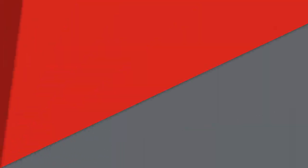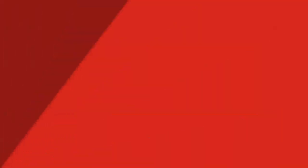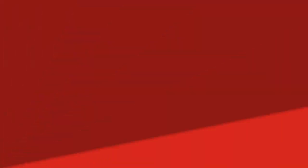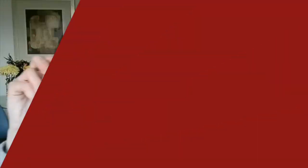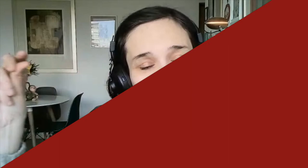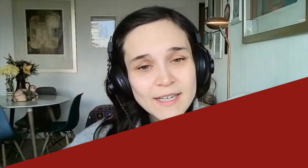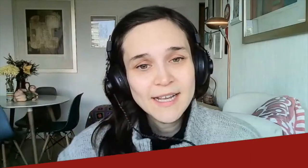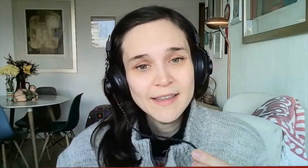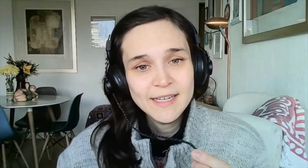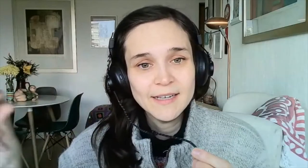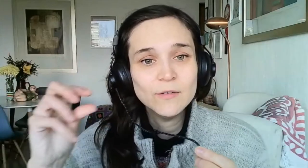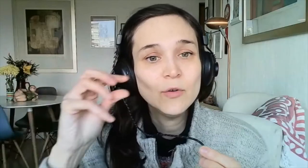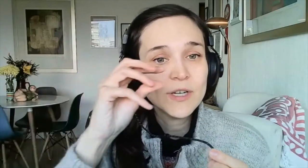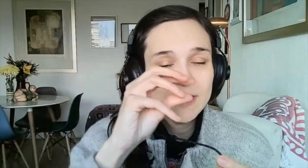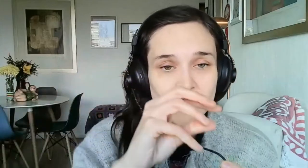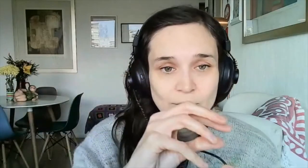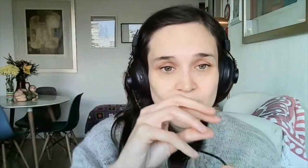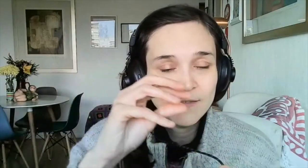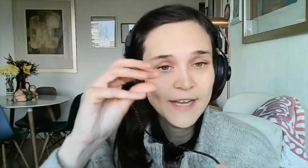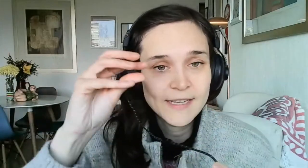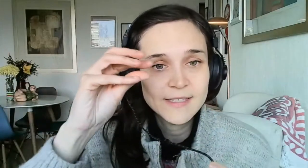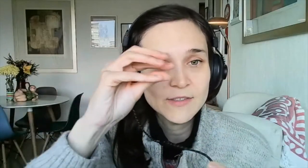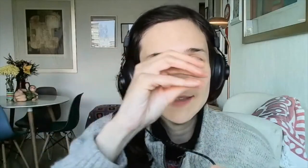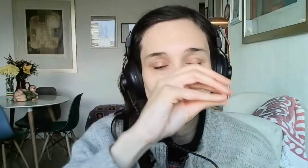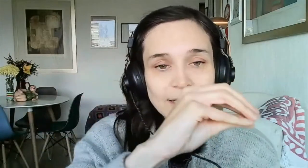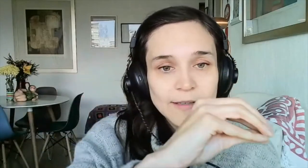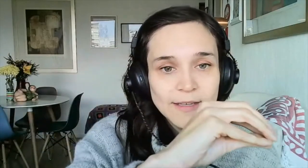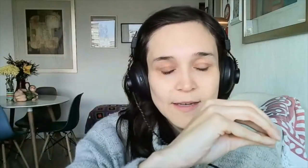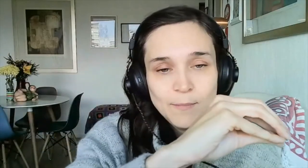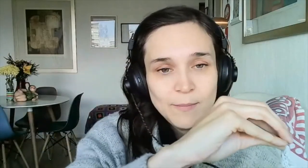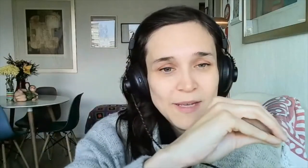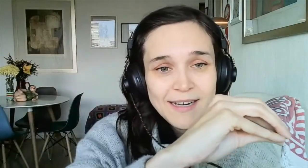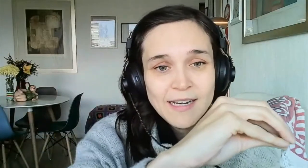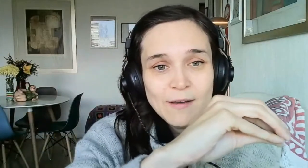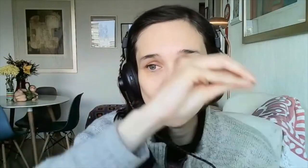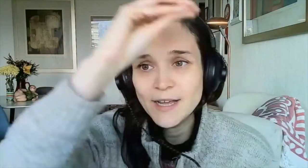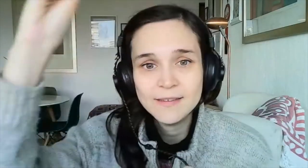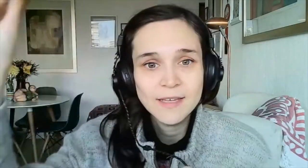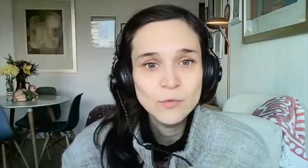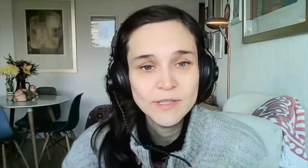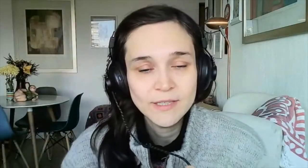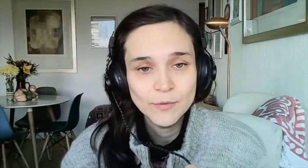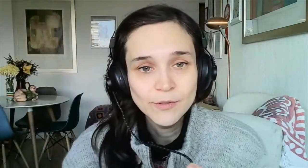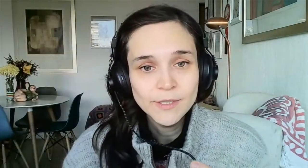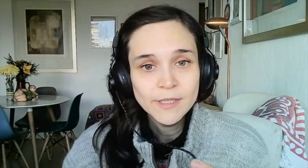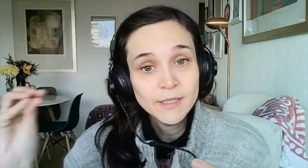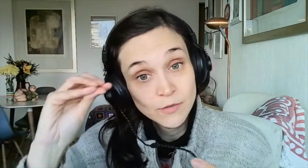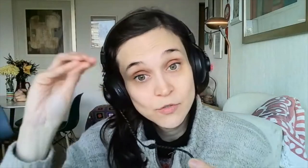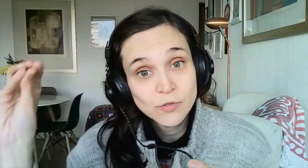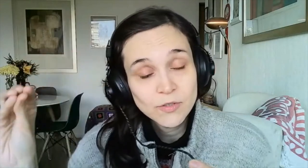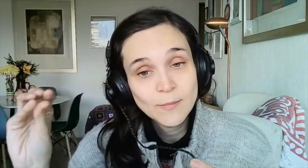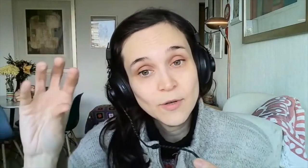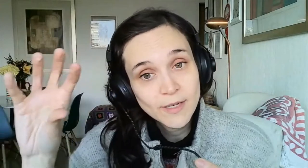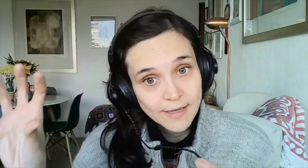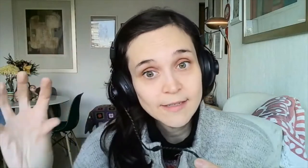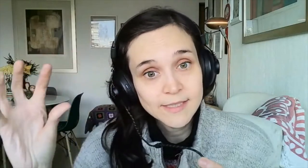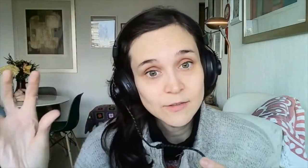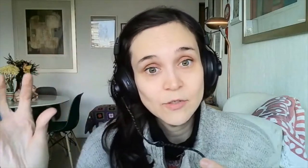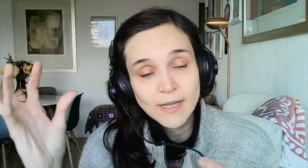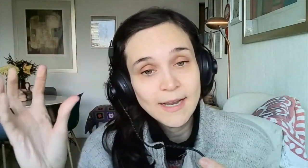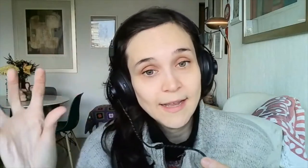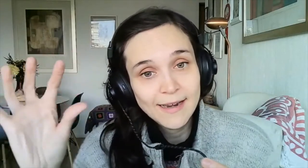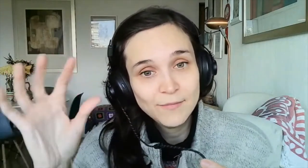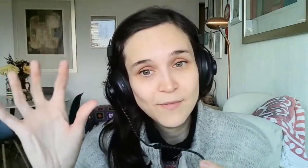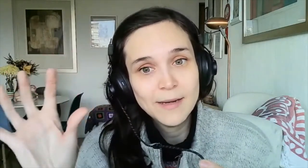y con todos los actores de la cadena los recicladores de bases desde él desde el primer eslabón hasta el último que nosotros estamos